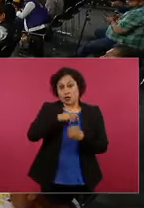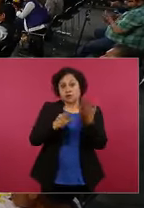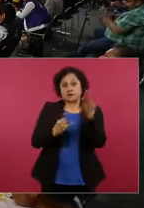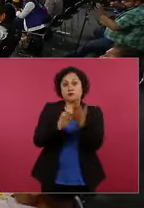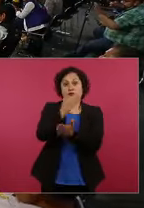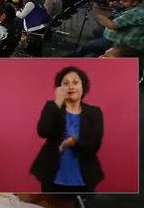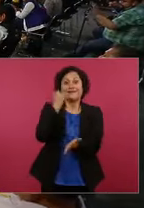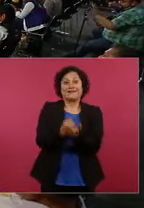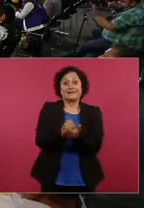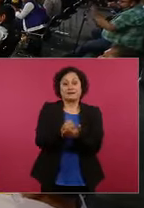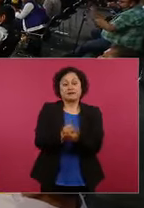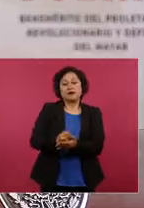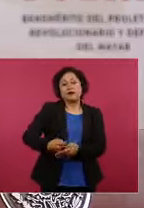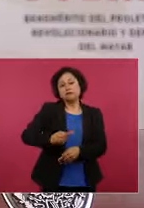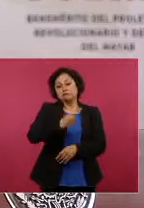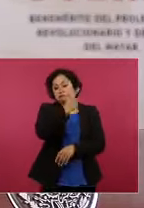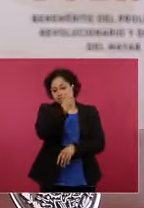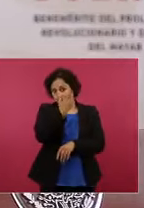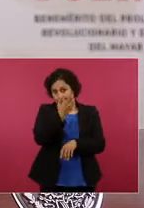a